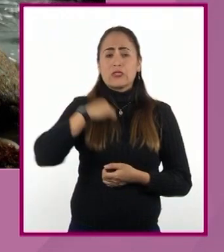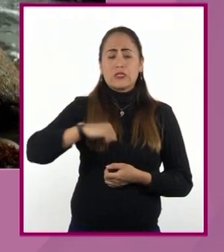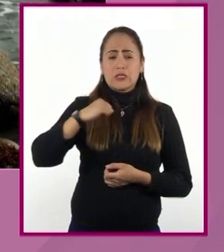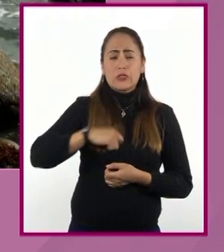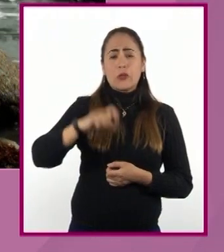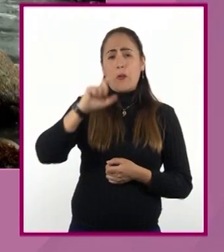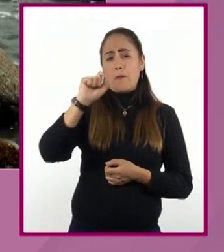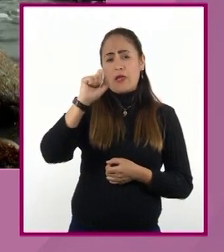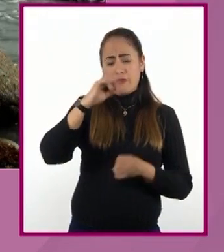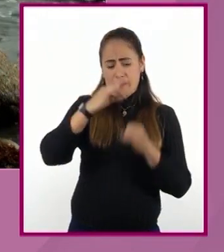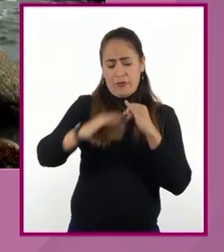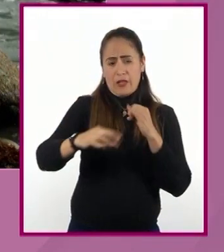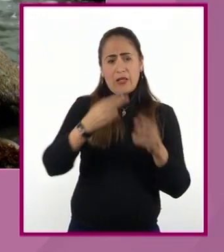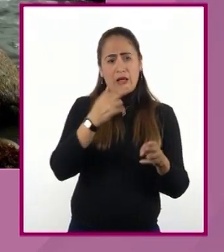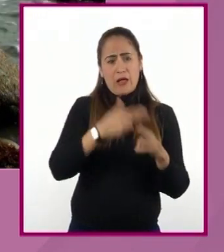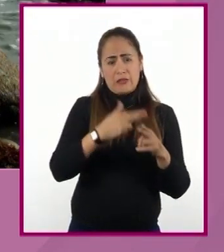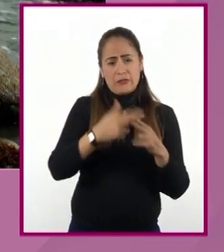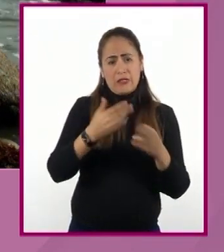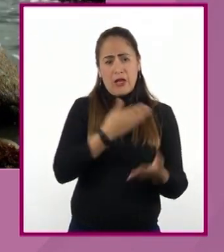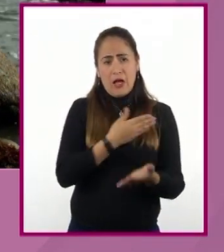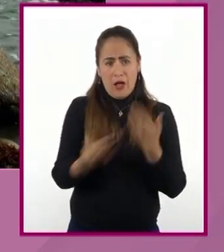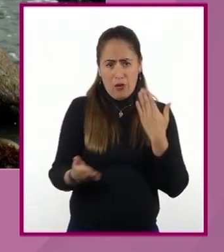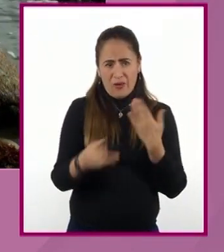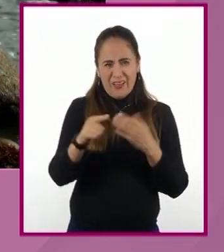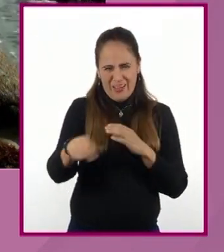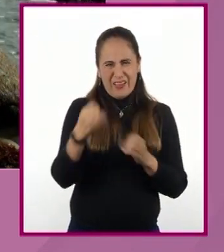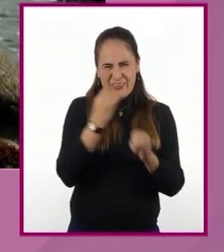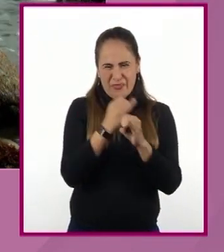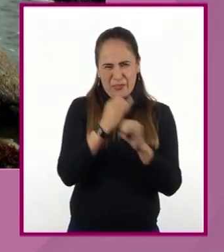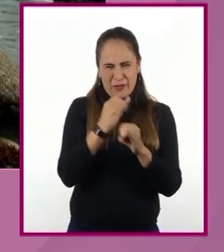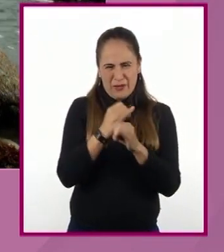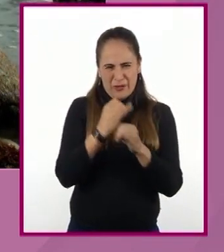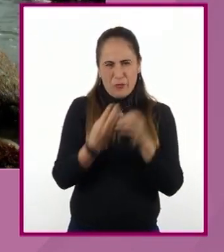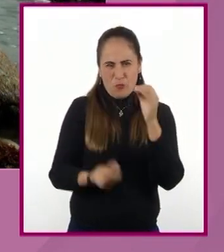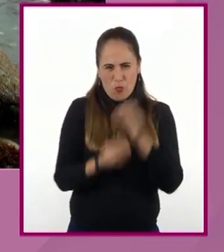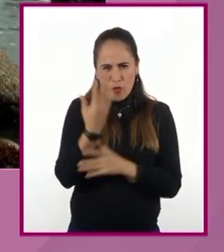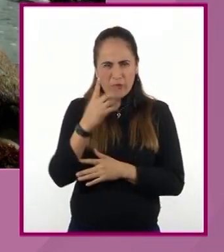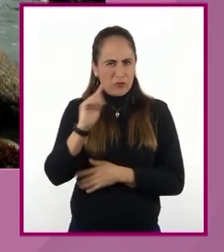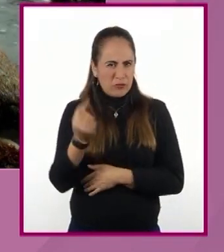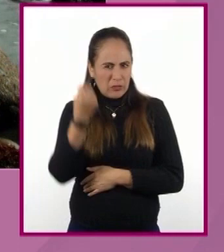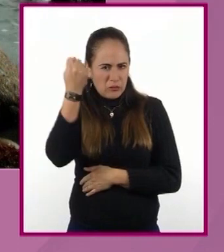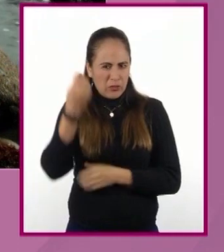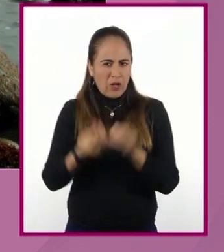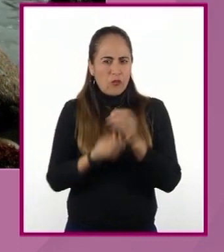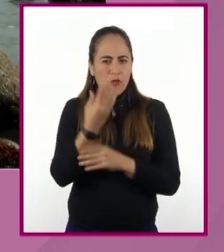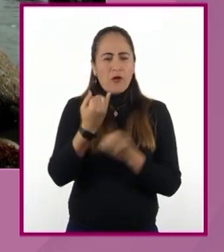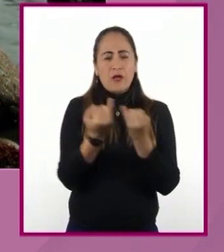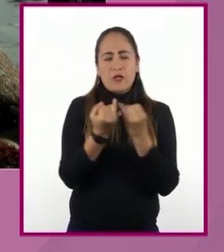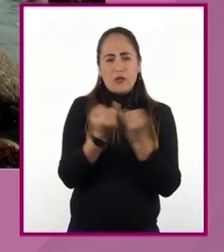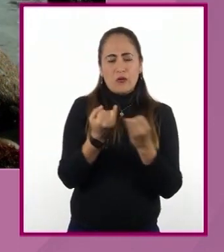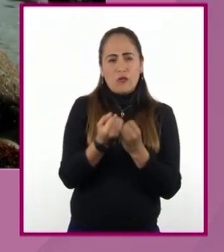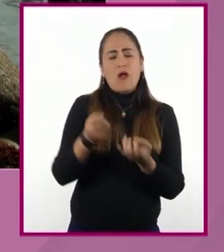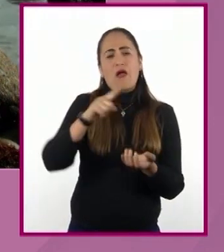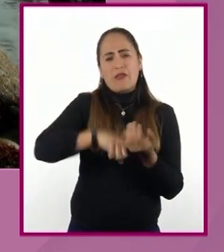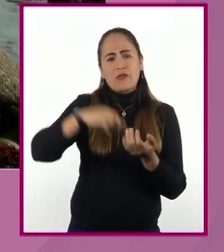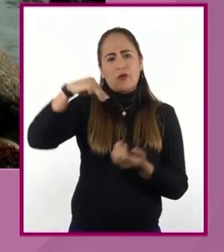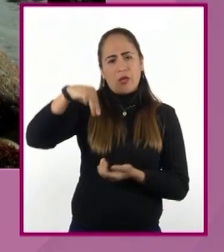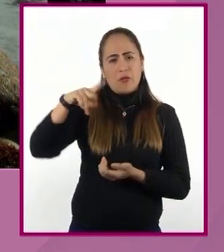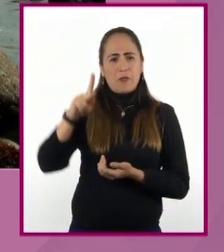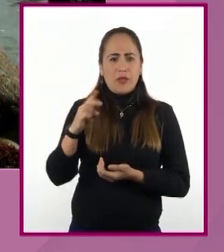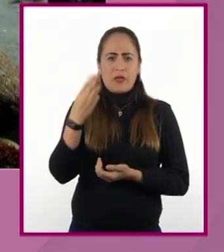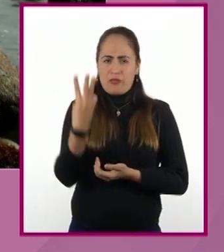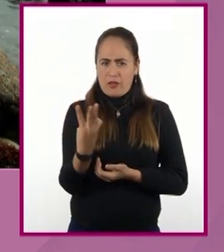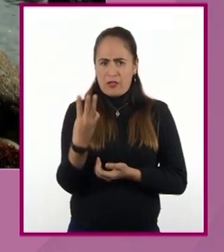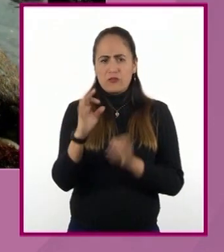y hasta la actualidad, con el desarrollo en el campo digital y la aparición de los sistemas de compresión, aparecieron los reproductores de MP3 y de